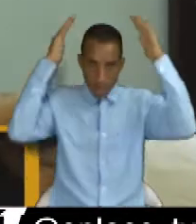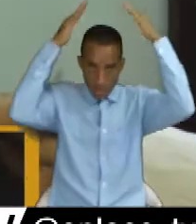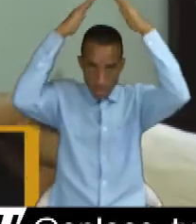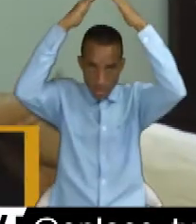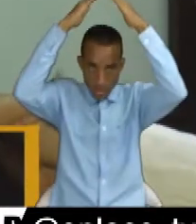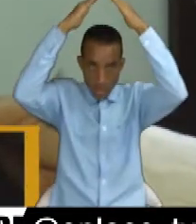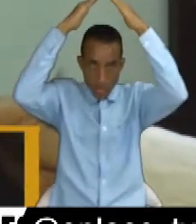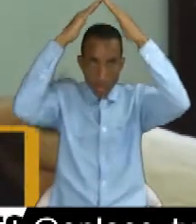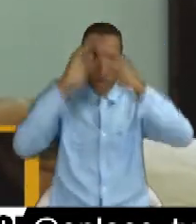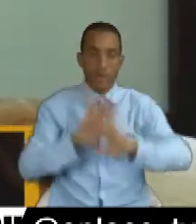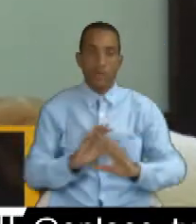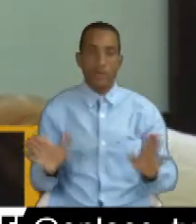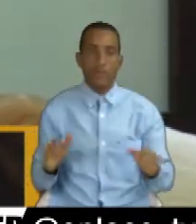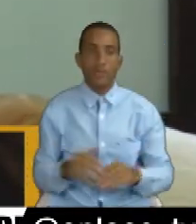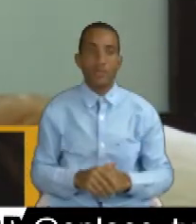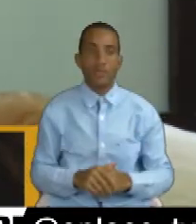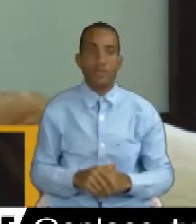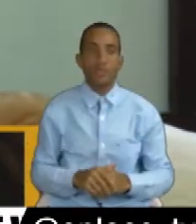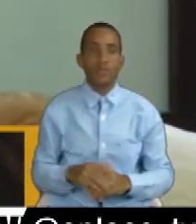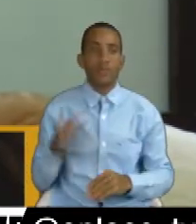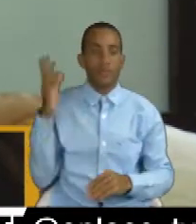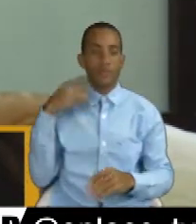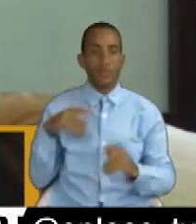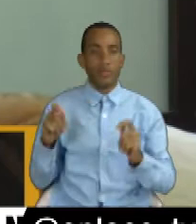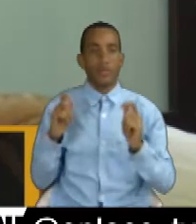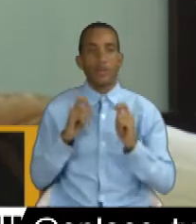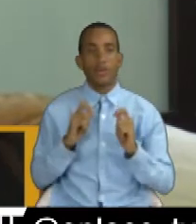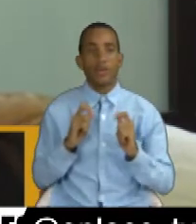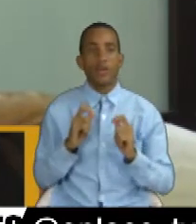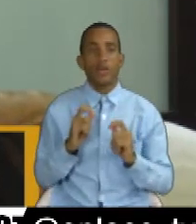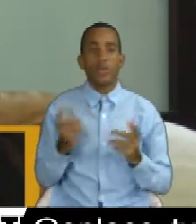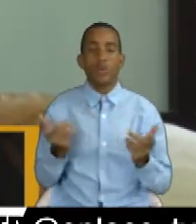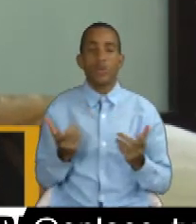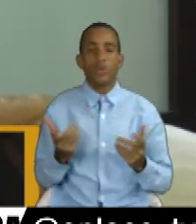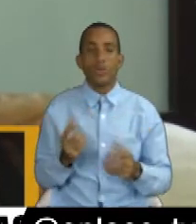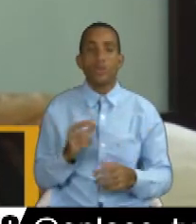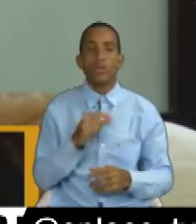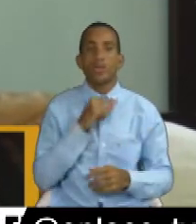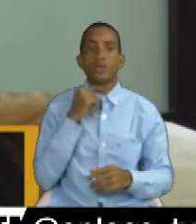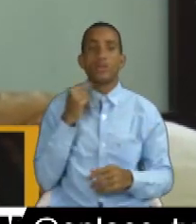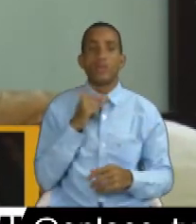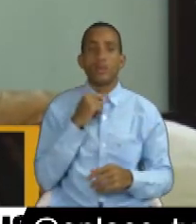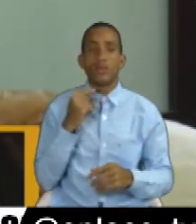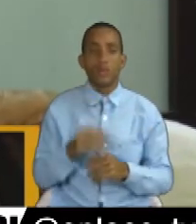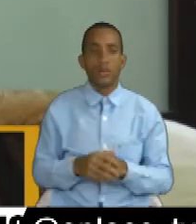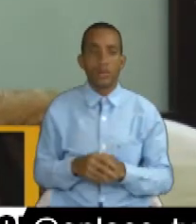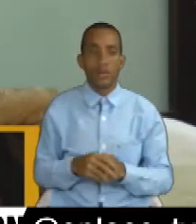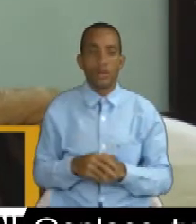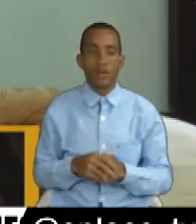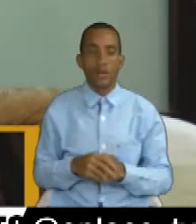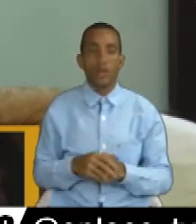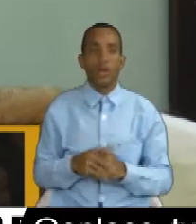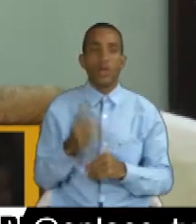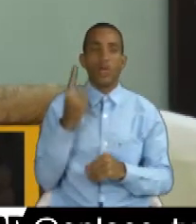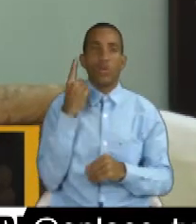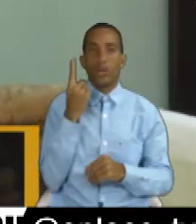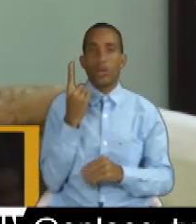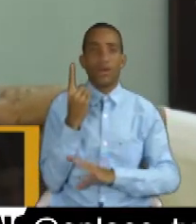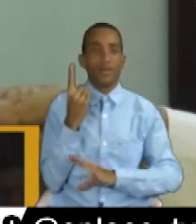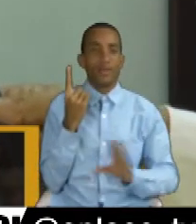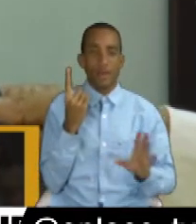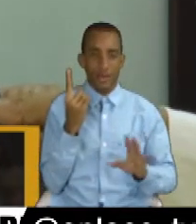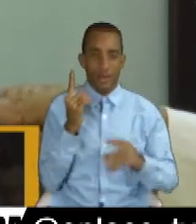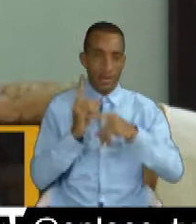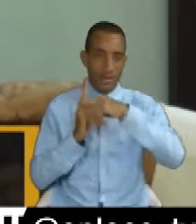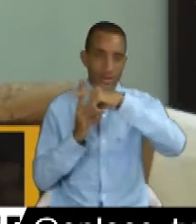ordené, porque yo me ordené sacerdote en la catedral única que había antes cuando hicieron